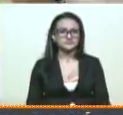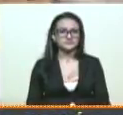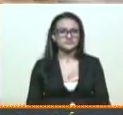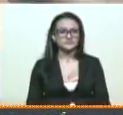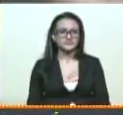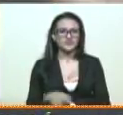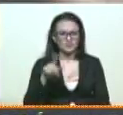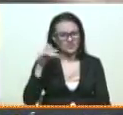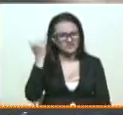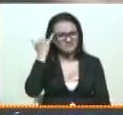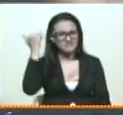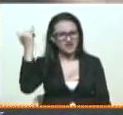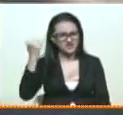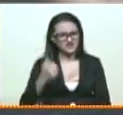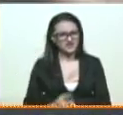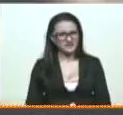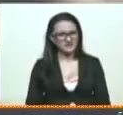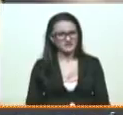¿Ustedes imaginan